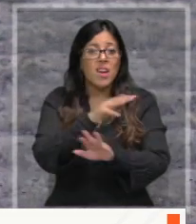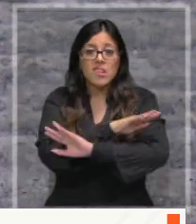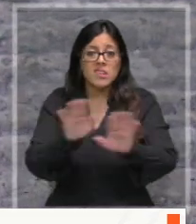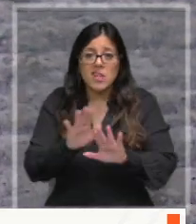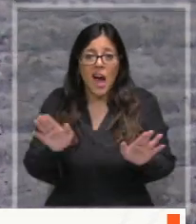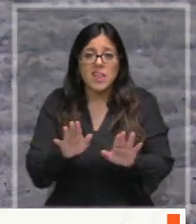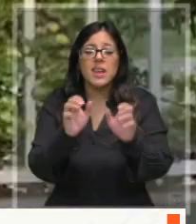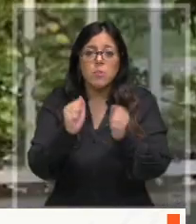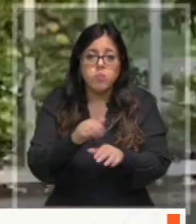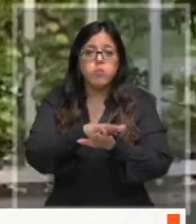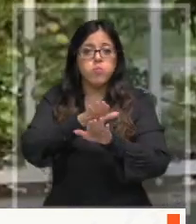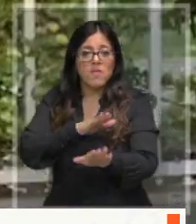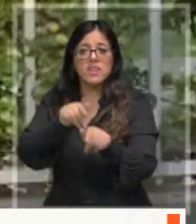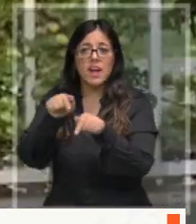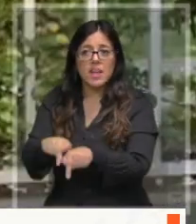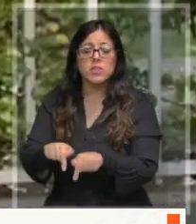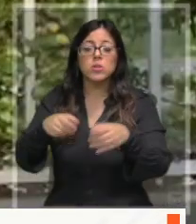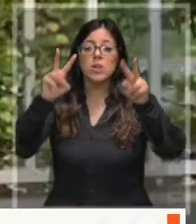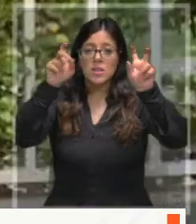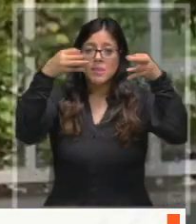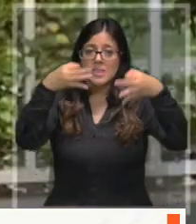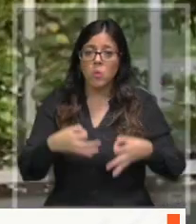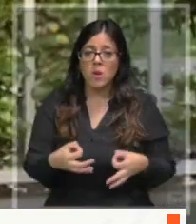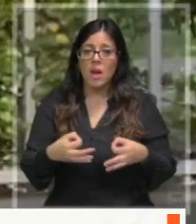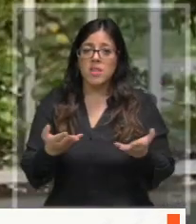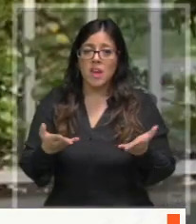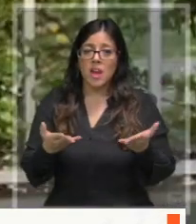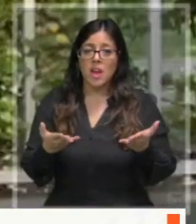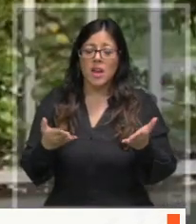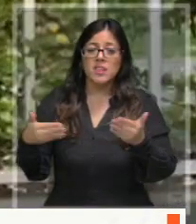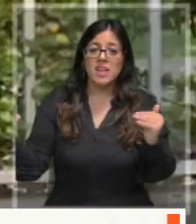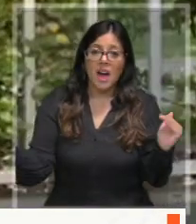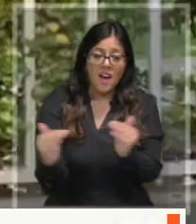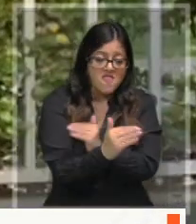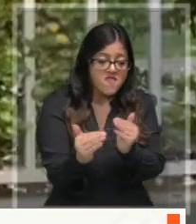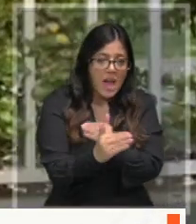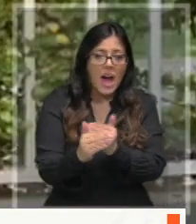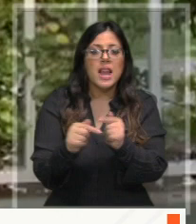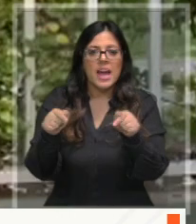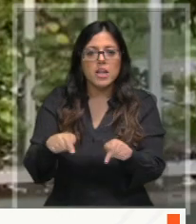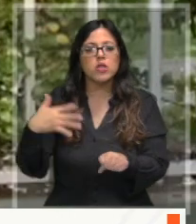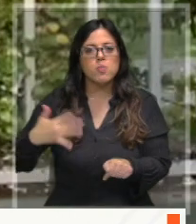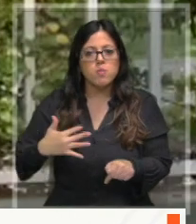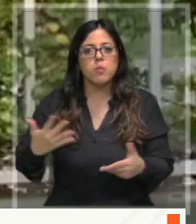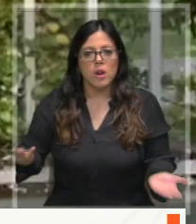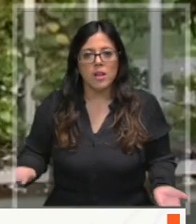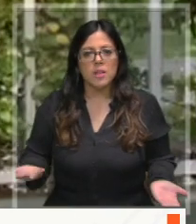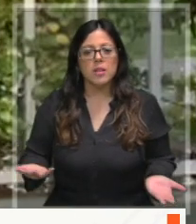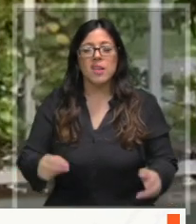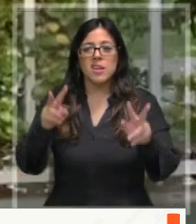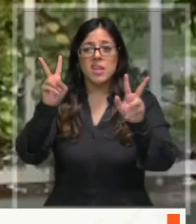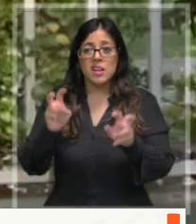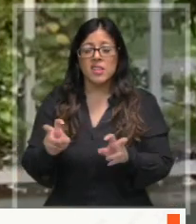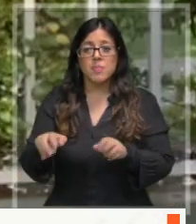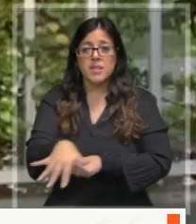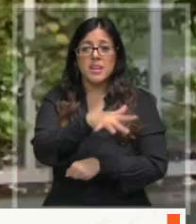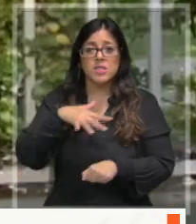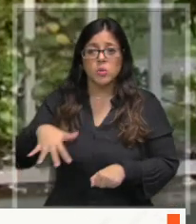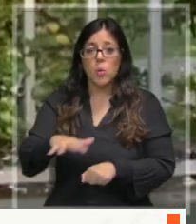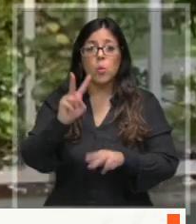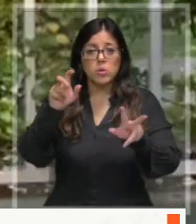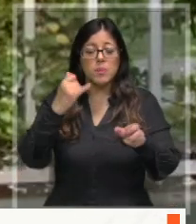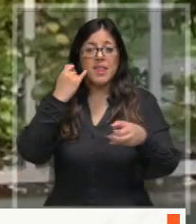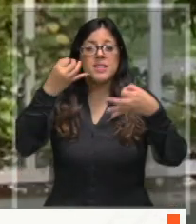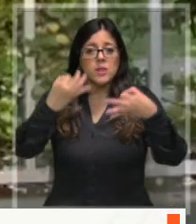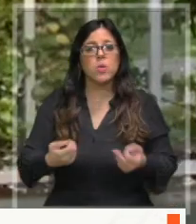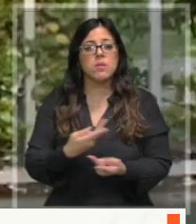concretas. La seguridad vial es la prioridad para las carreteras del país. En el caso de lo ocurrido, es un hecho de inseguridad pública